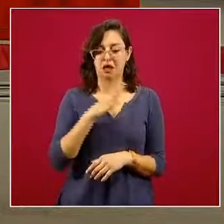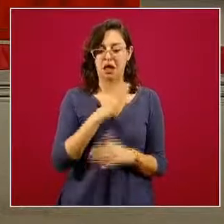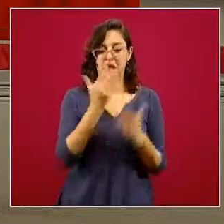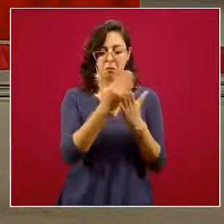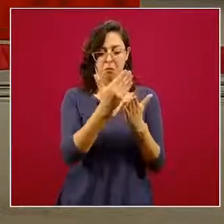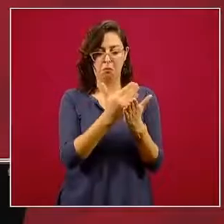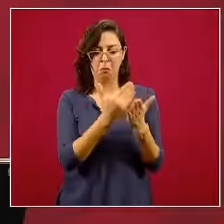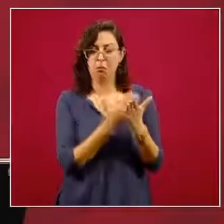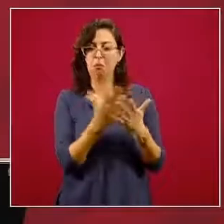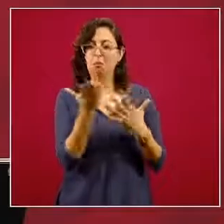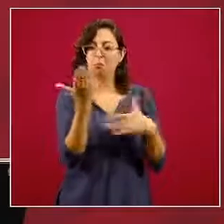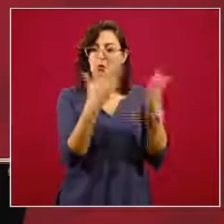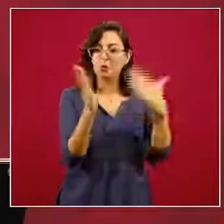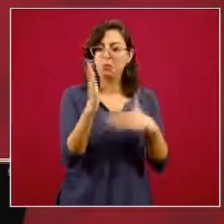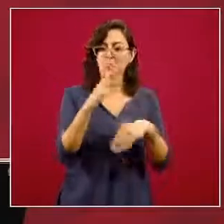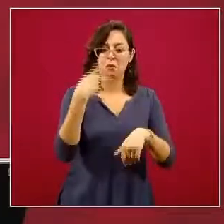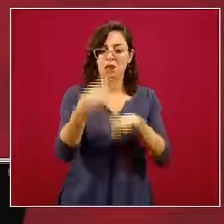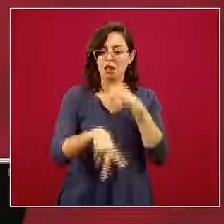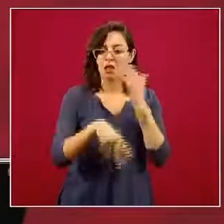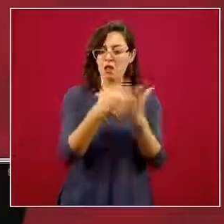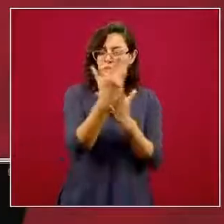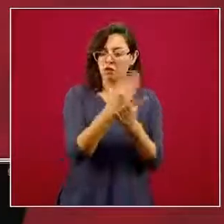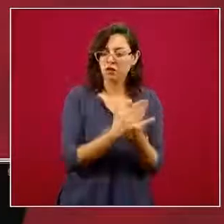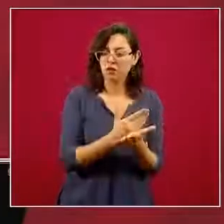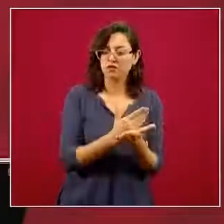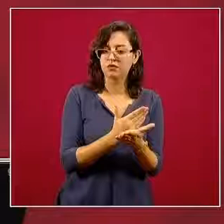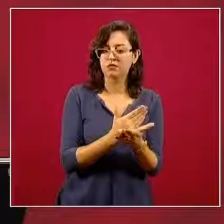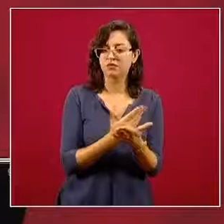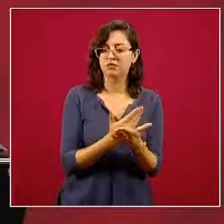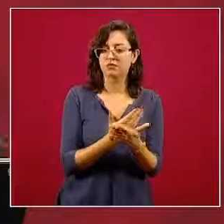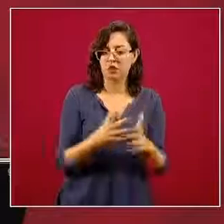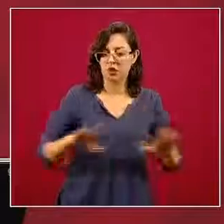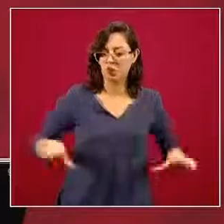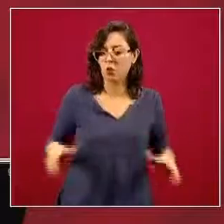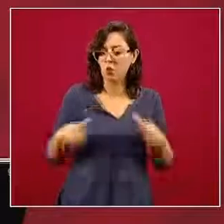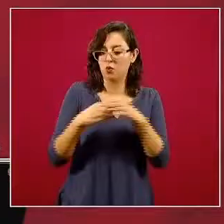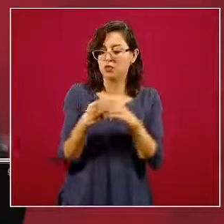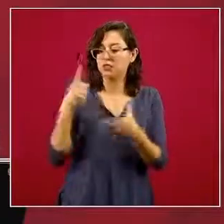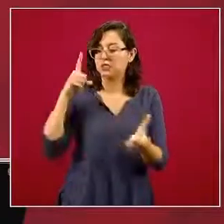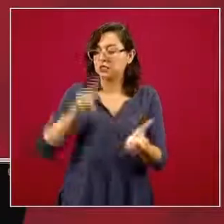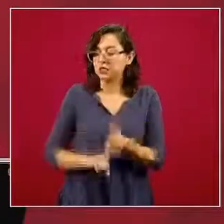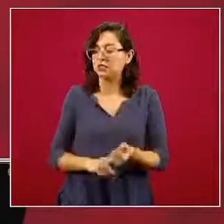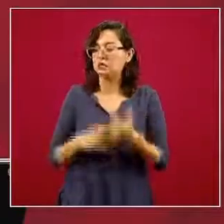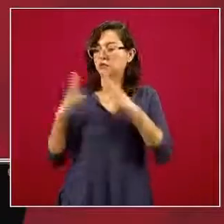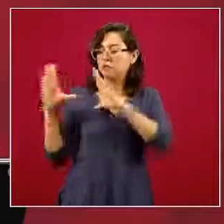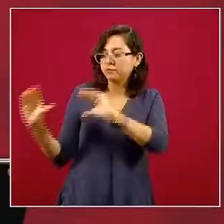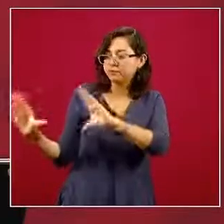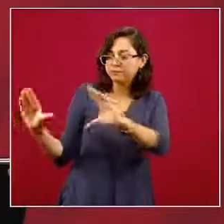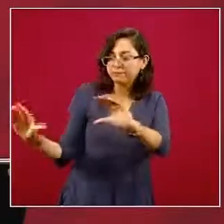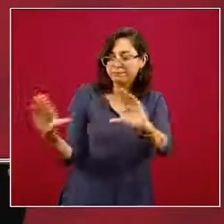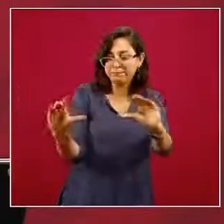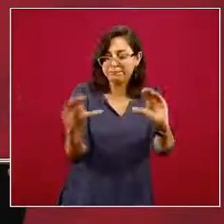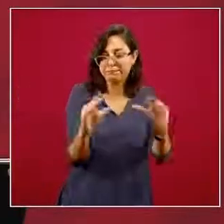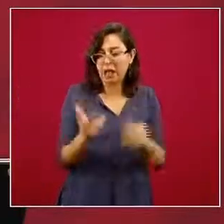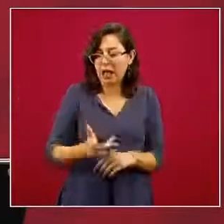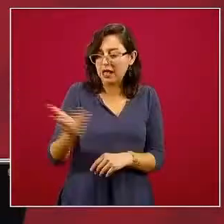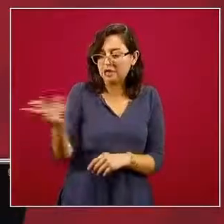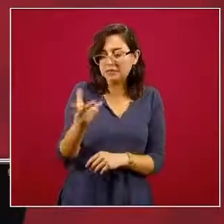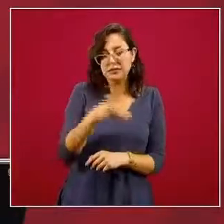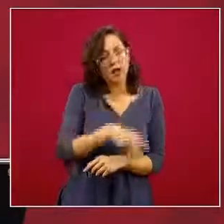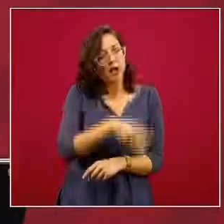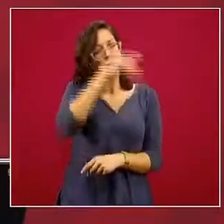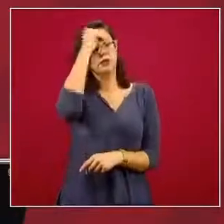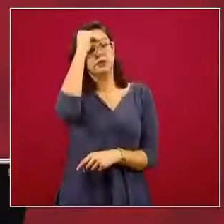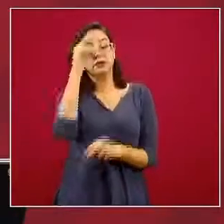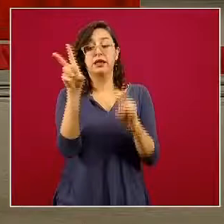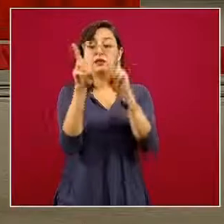de mitigación del riesgo que se basan en la acción comunitaria, el acercamiento a las comunidades y que desde la